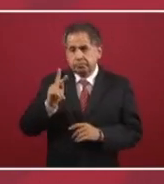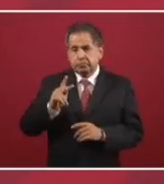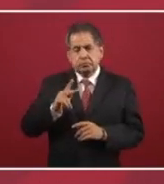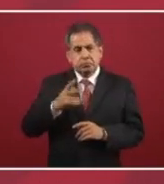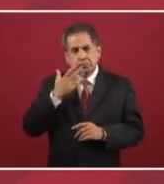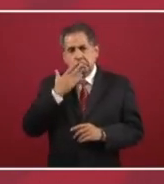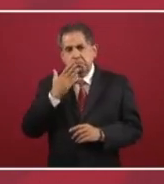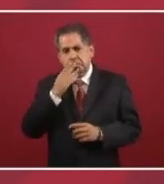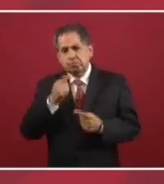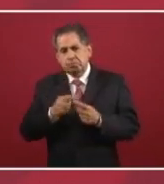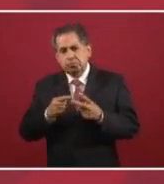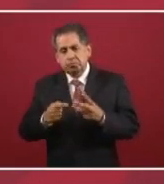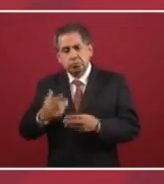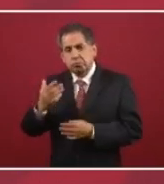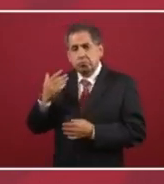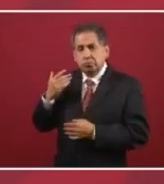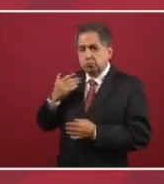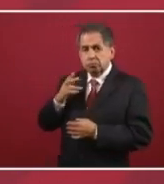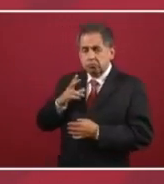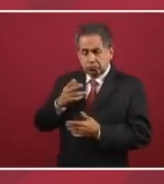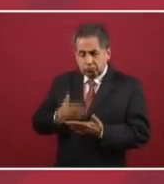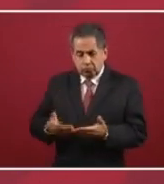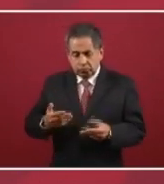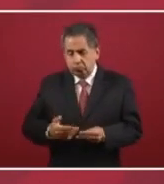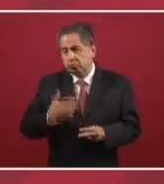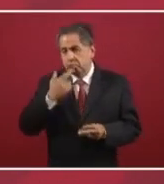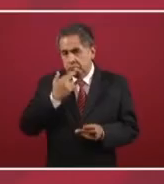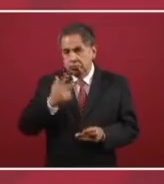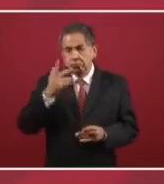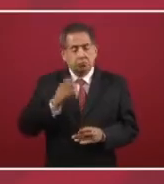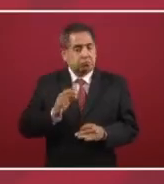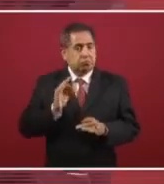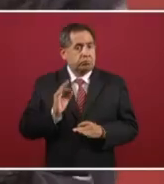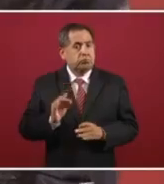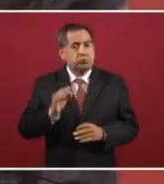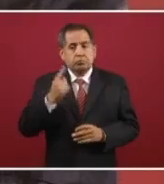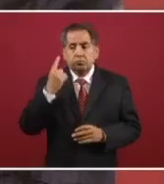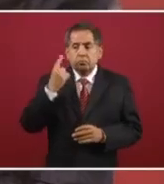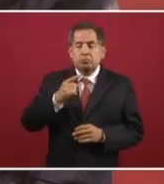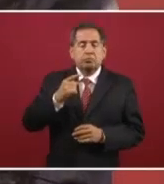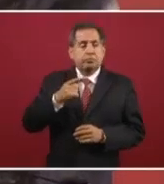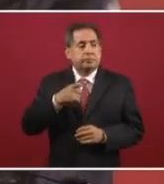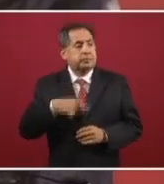condiciones inmejorables para que se